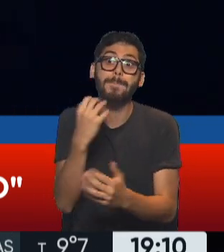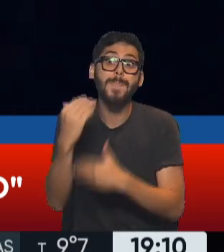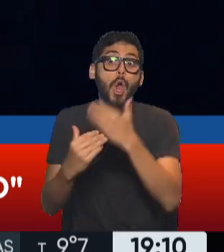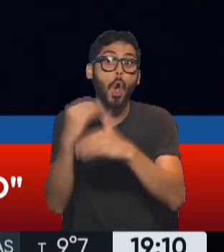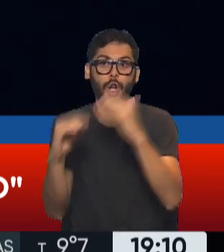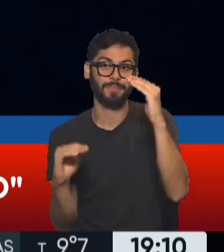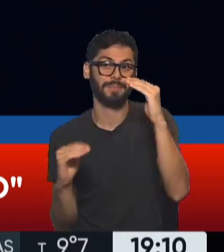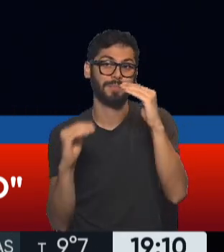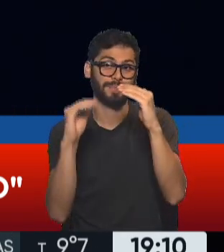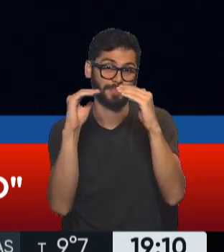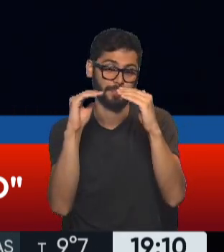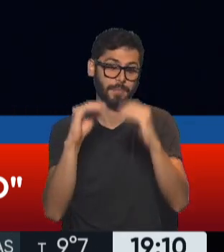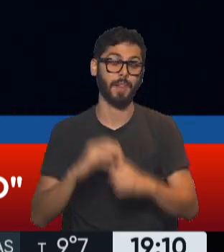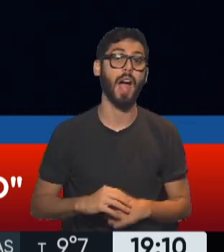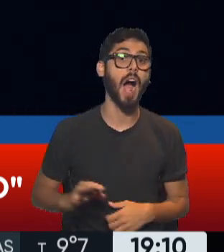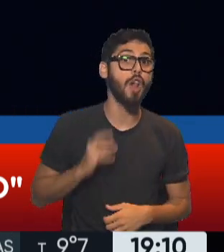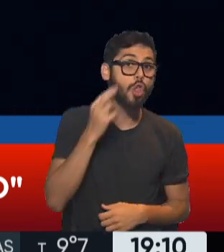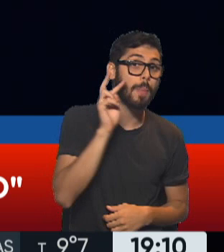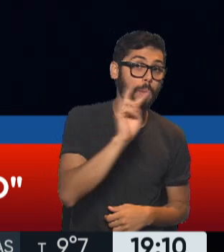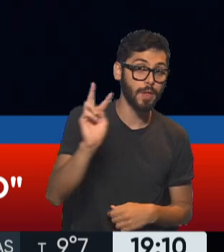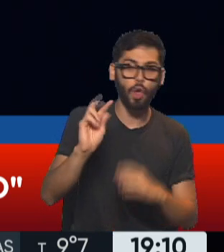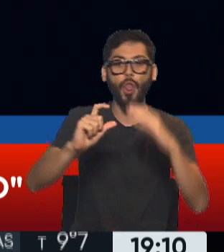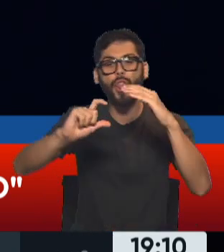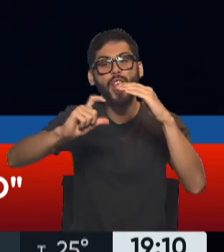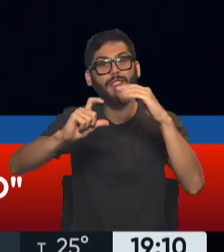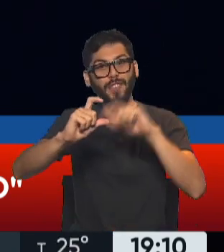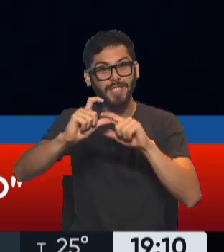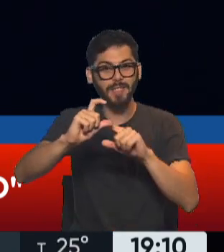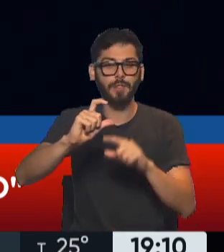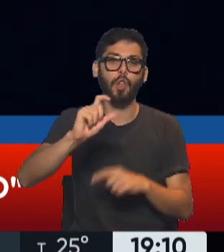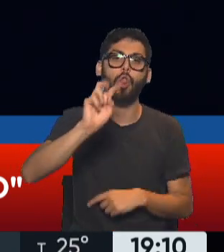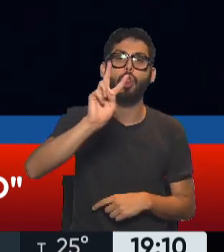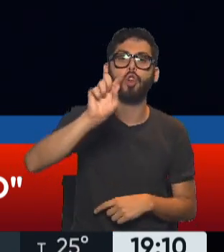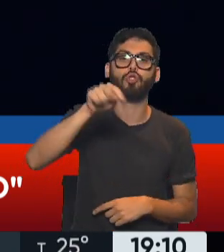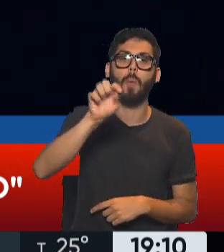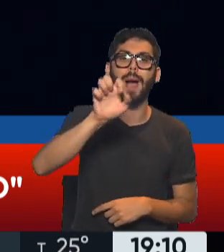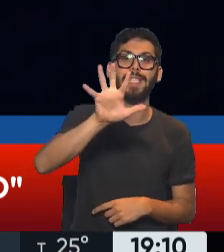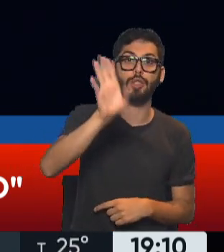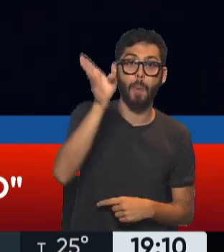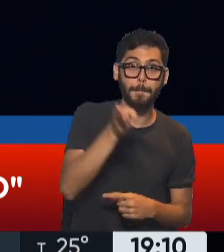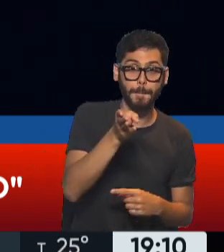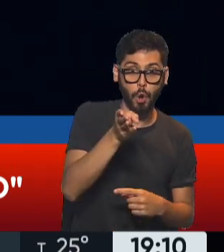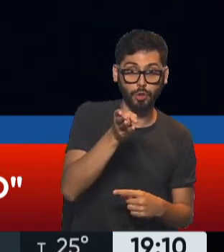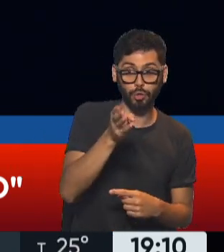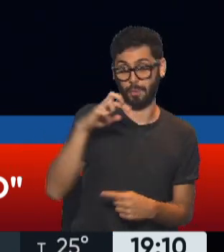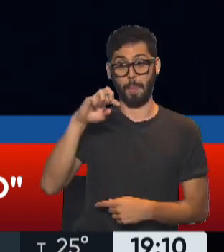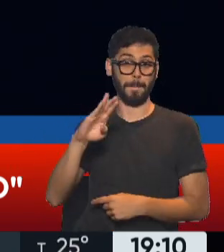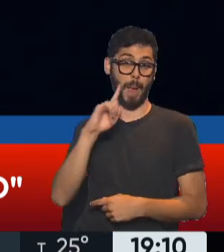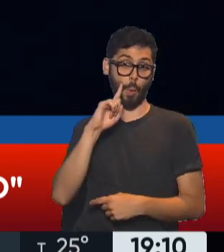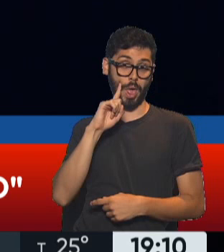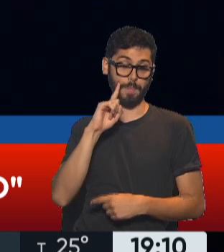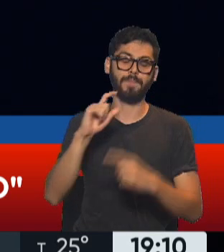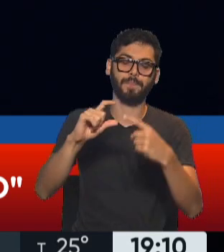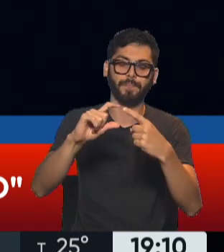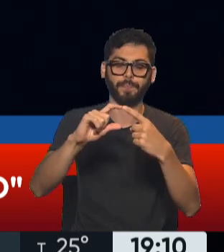Para el año 2022 se proyecta un déficit fiscal primario de 2,5% del Producto Interno